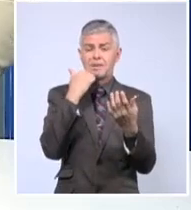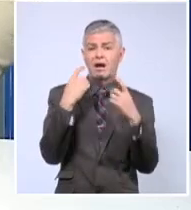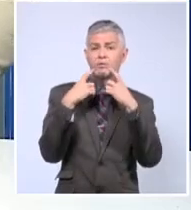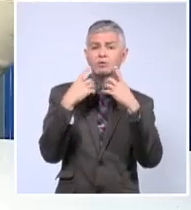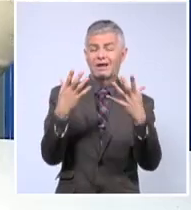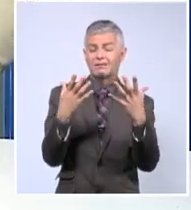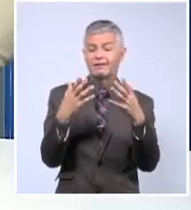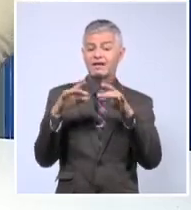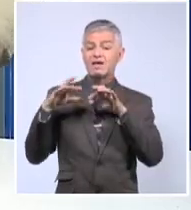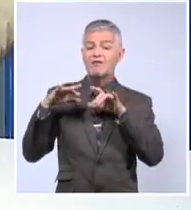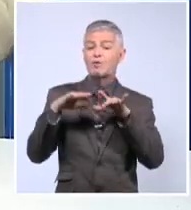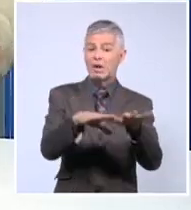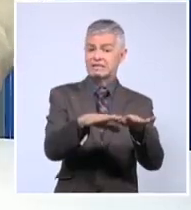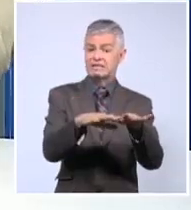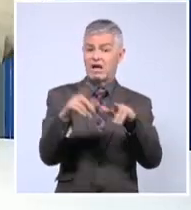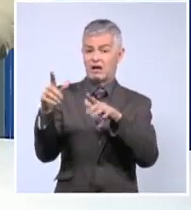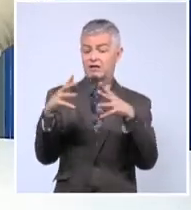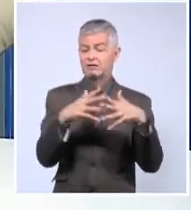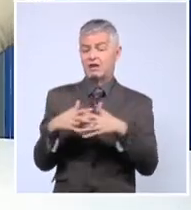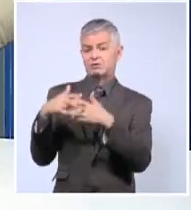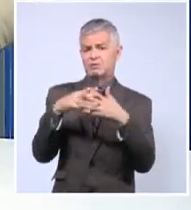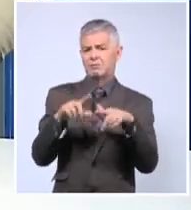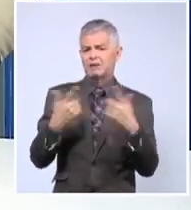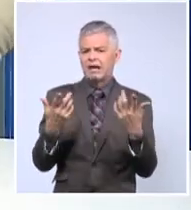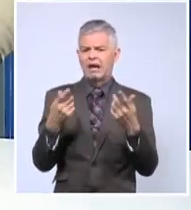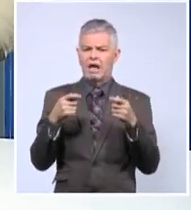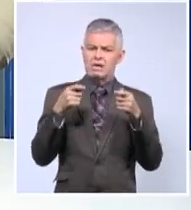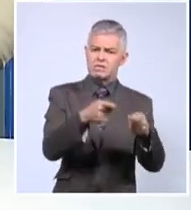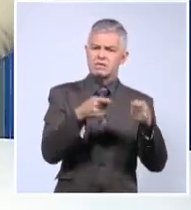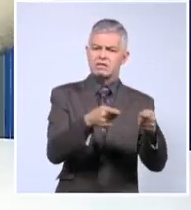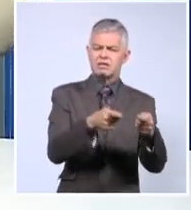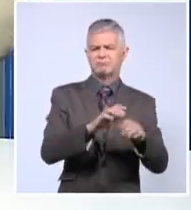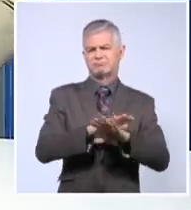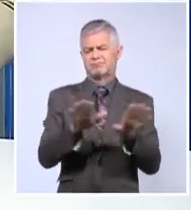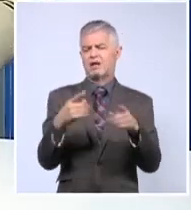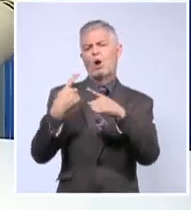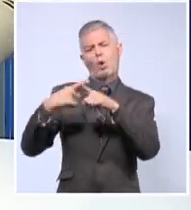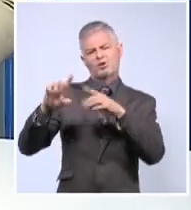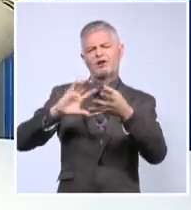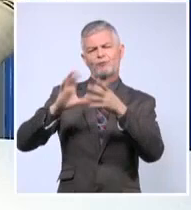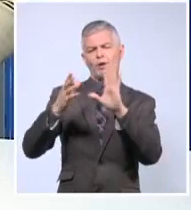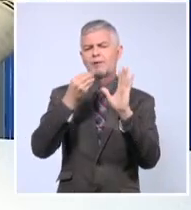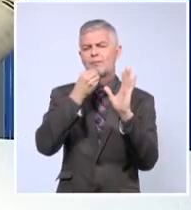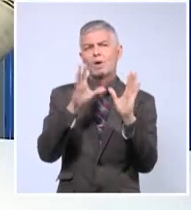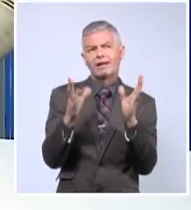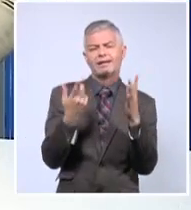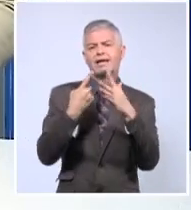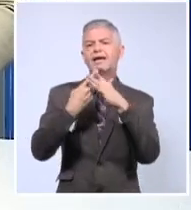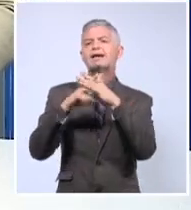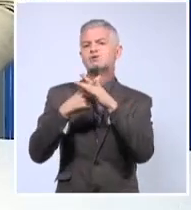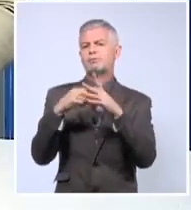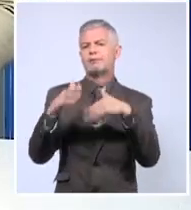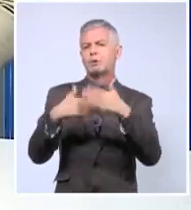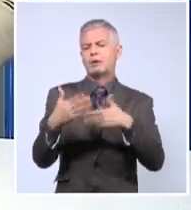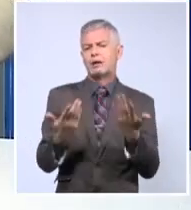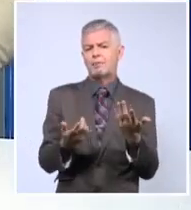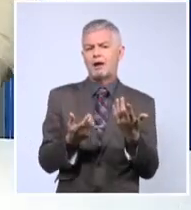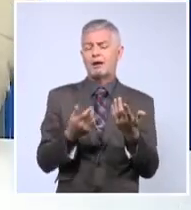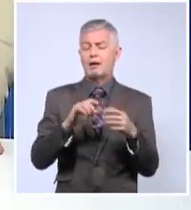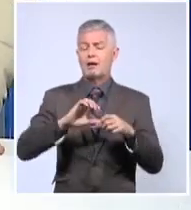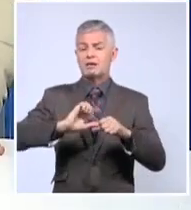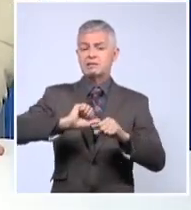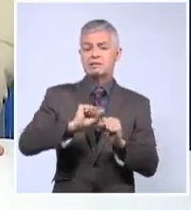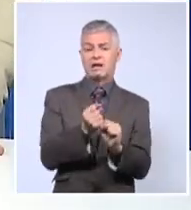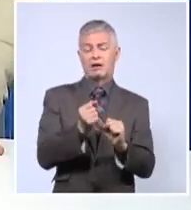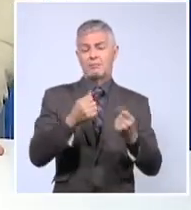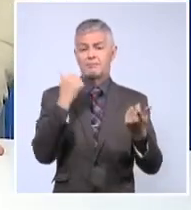área de influencia. ¿Para qué tanta hostilidad cuando existen otros tantos métodos para, vamos a decir así, apretar las tuercas? Y aquí